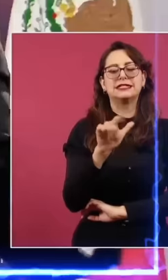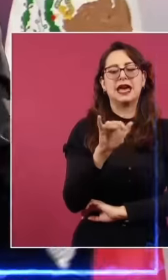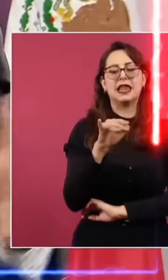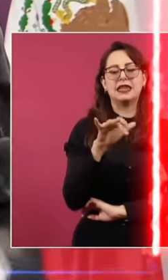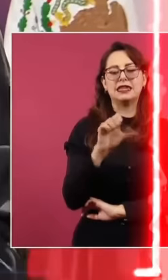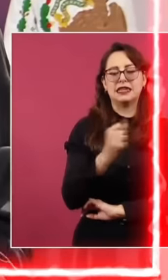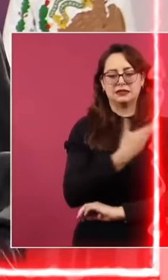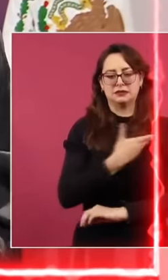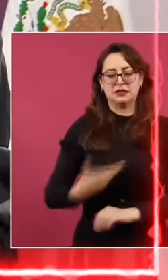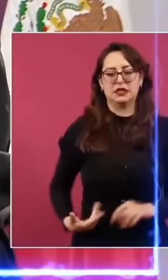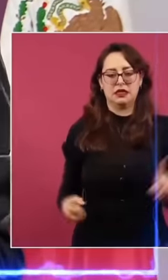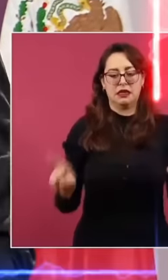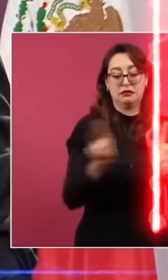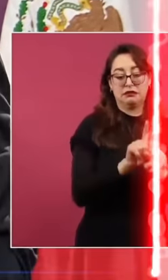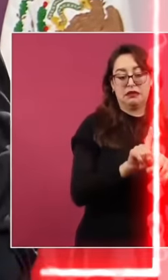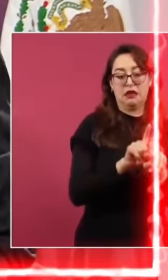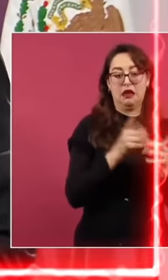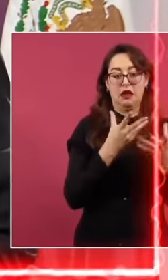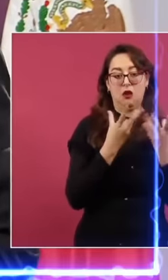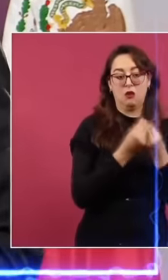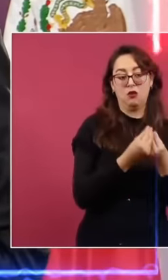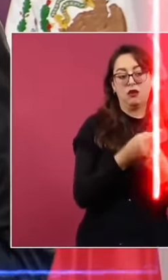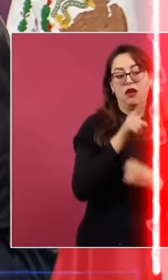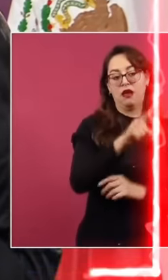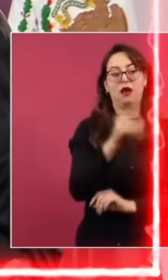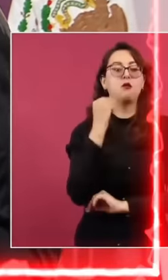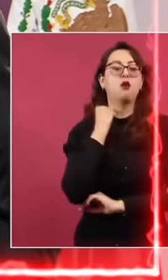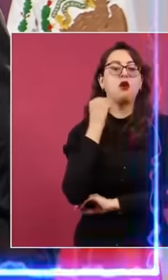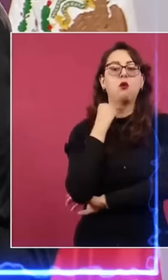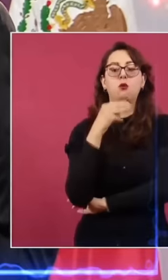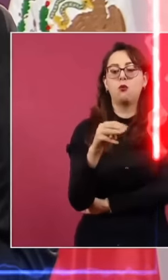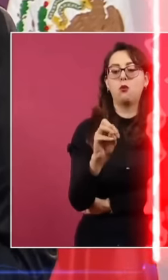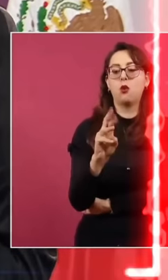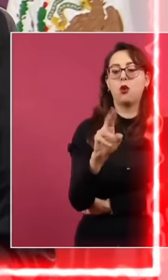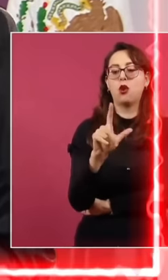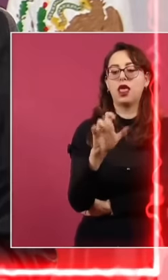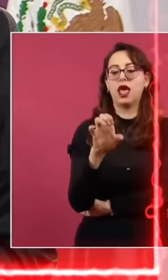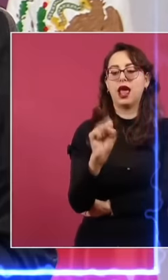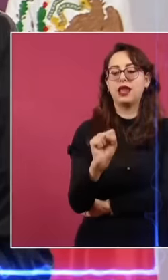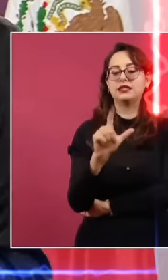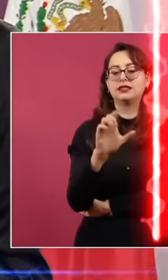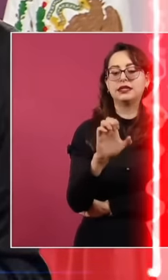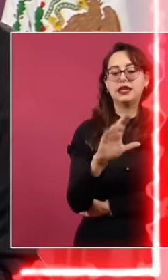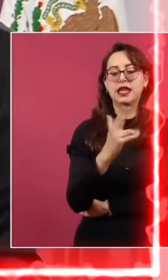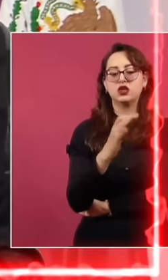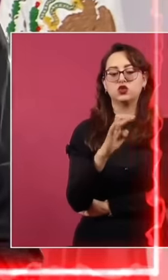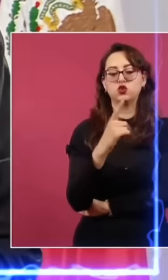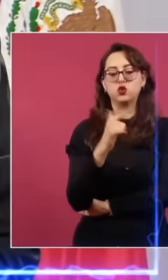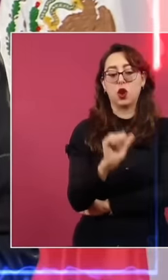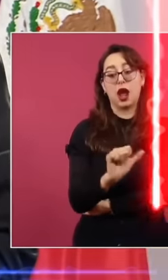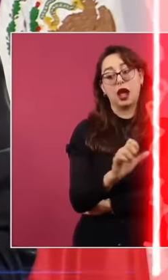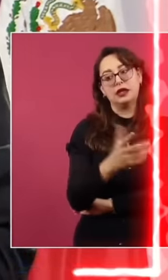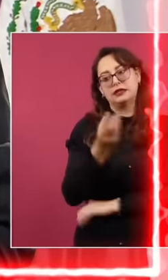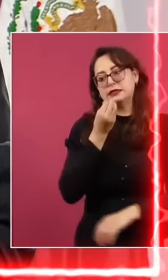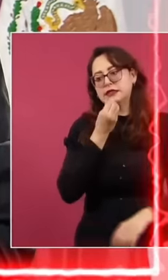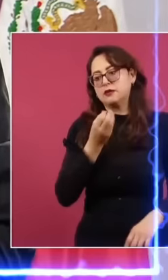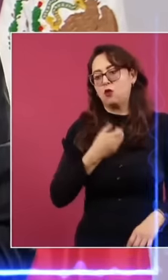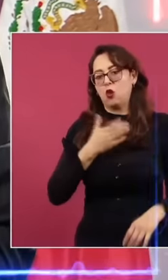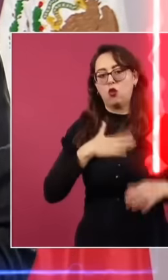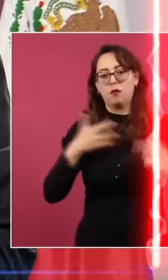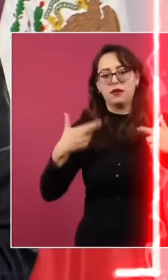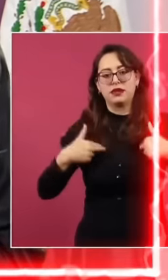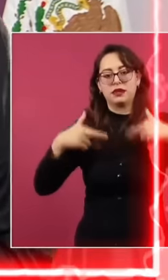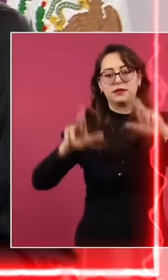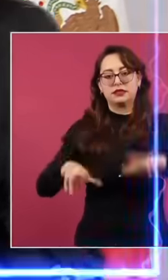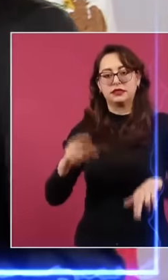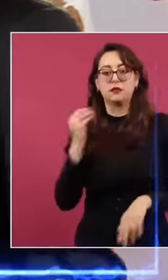moral lechugas el problema que también ahí este que me vaya a representar va a tener que ir